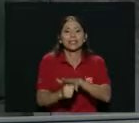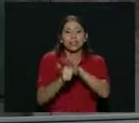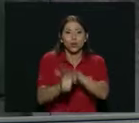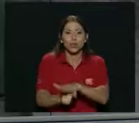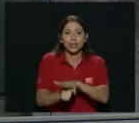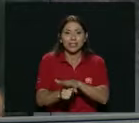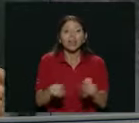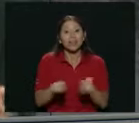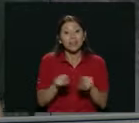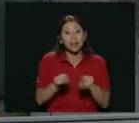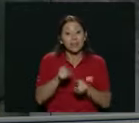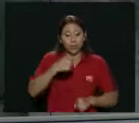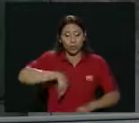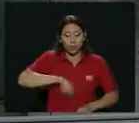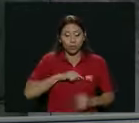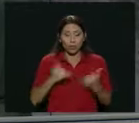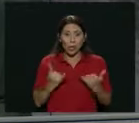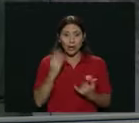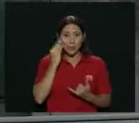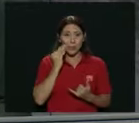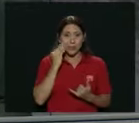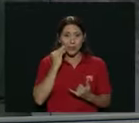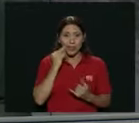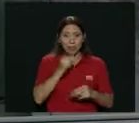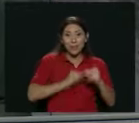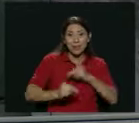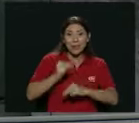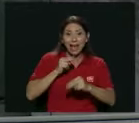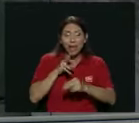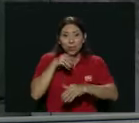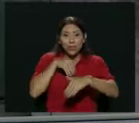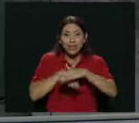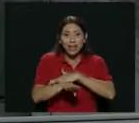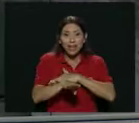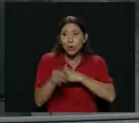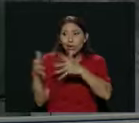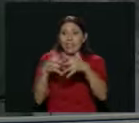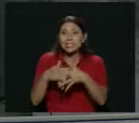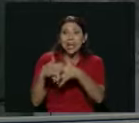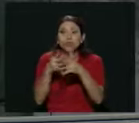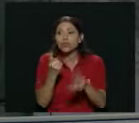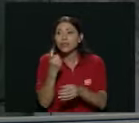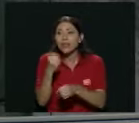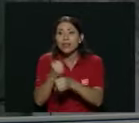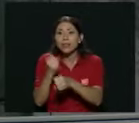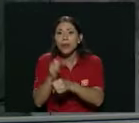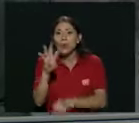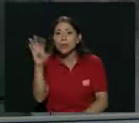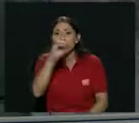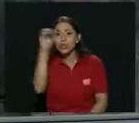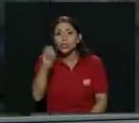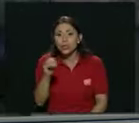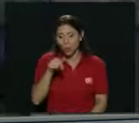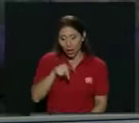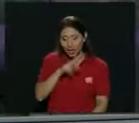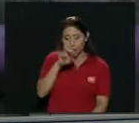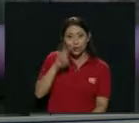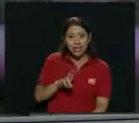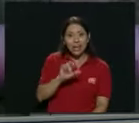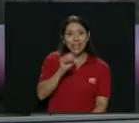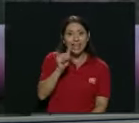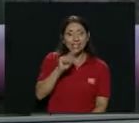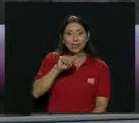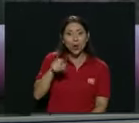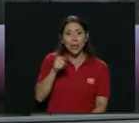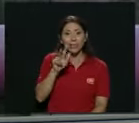presiones. Y sumado a esto, lo que nosotros estamos viviendo, ¿verdad? En el mercado interno. En Estados Unidos las tasas de desempleo andan por el 4%, en nosotros ya